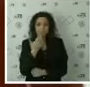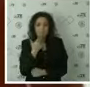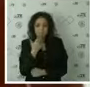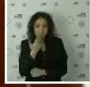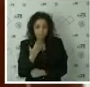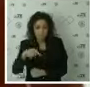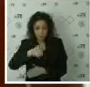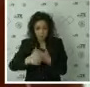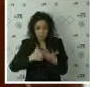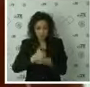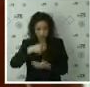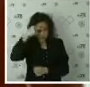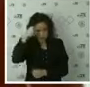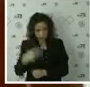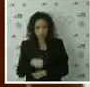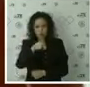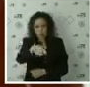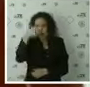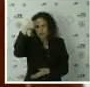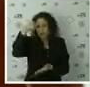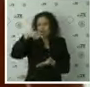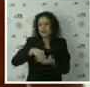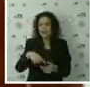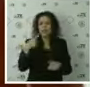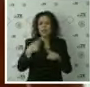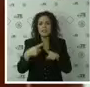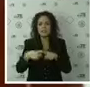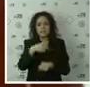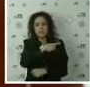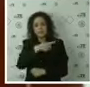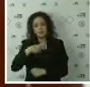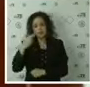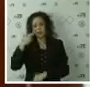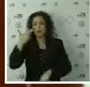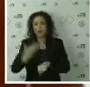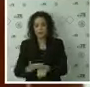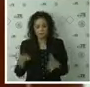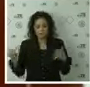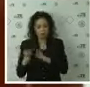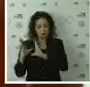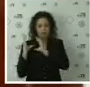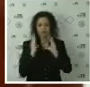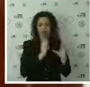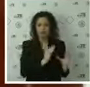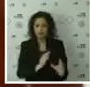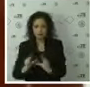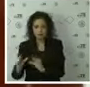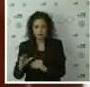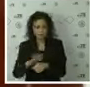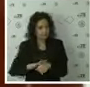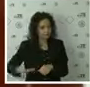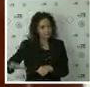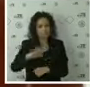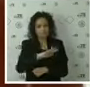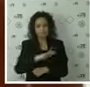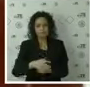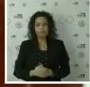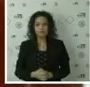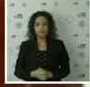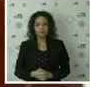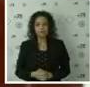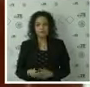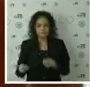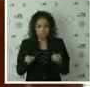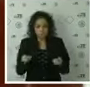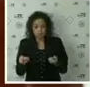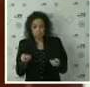quién o a quiénes consideras tú que les corresponde la labor de educar y tomar en ciudadanía las riendas?